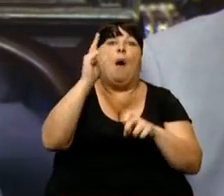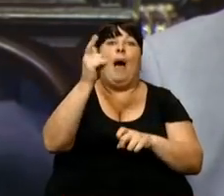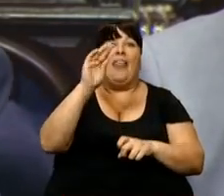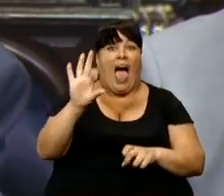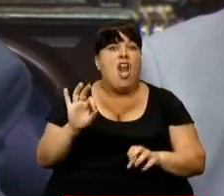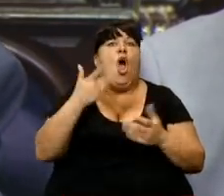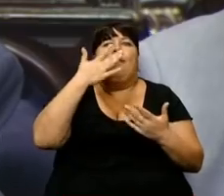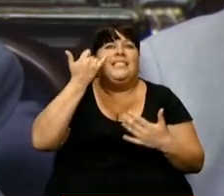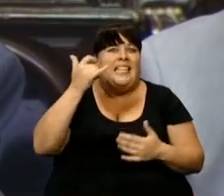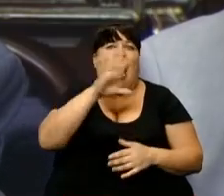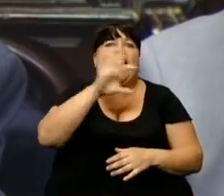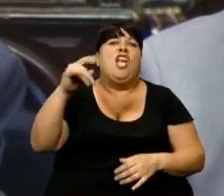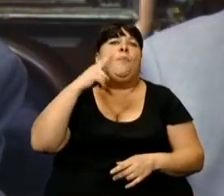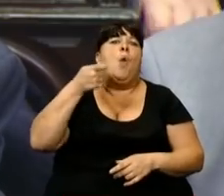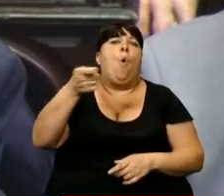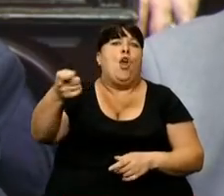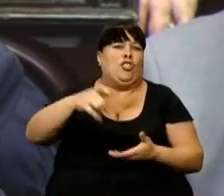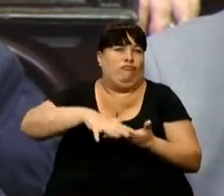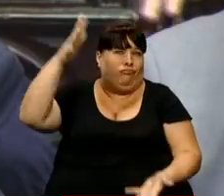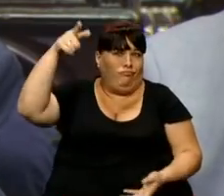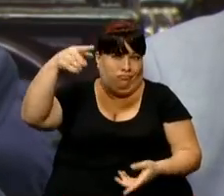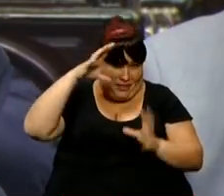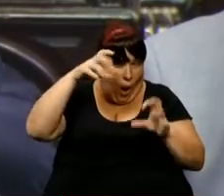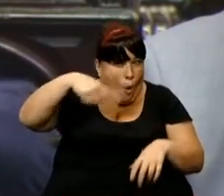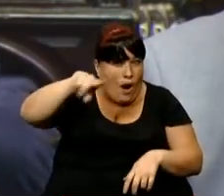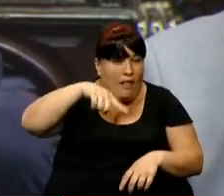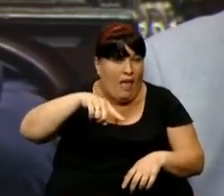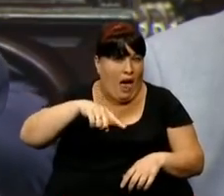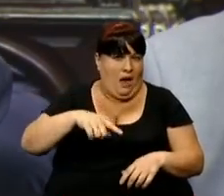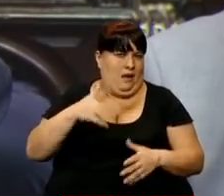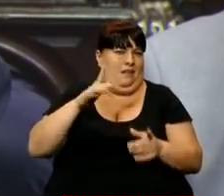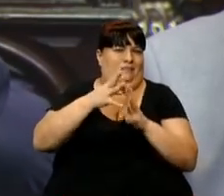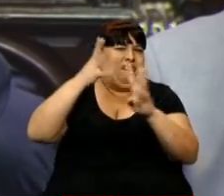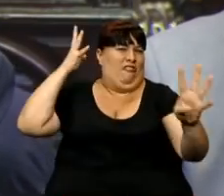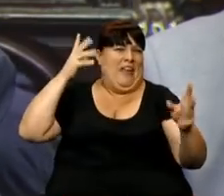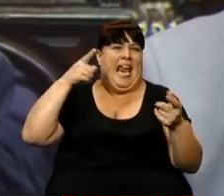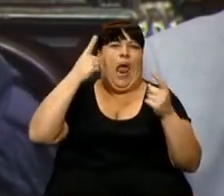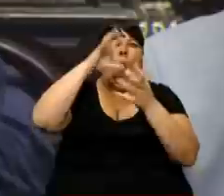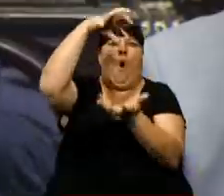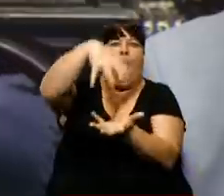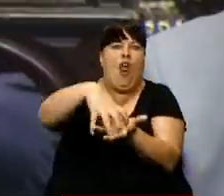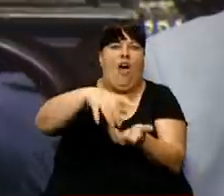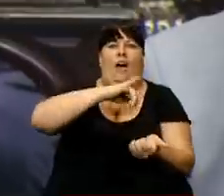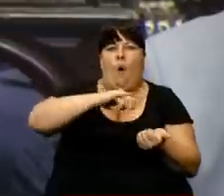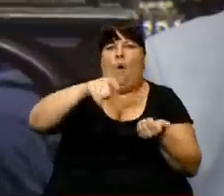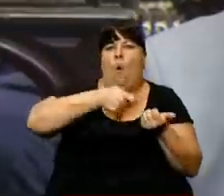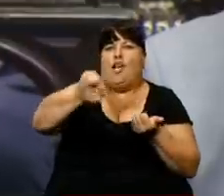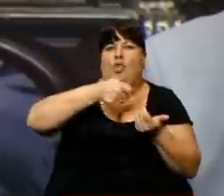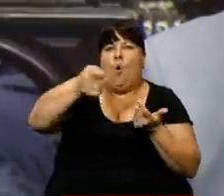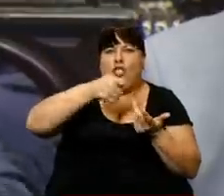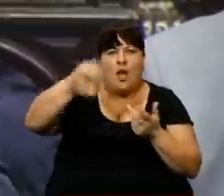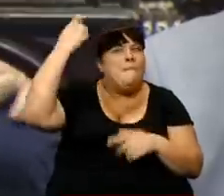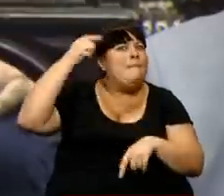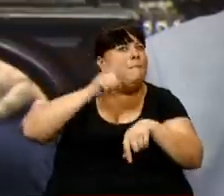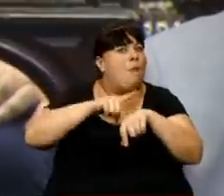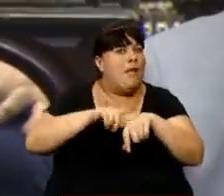pero ya había 500.000 juicios amontonados, recuérdense ustedes. Era una cola en una sola cámara en